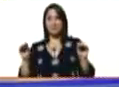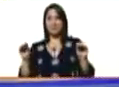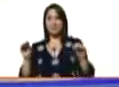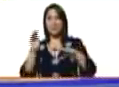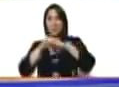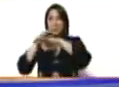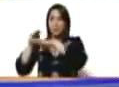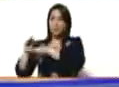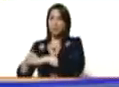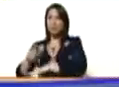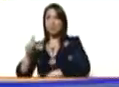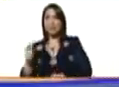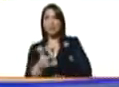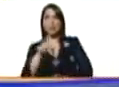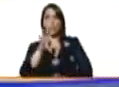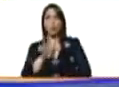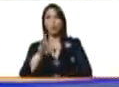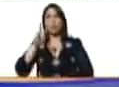G4RP.